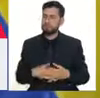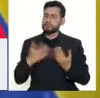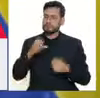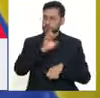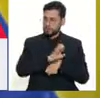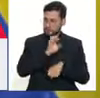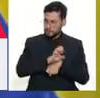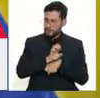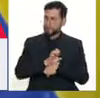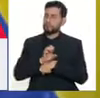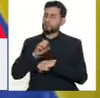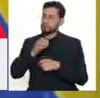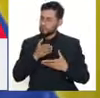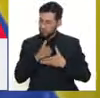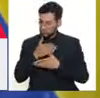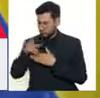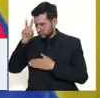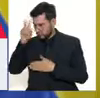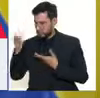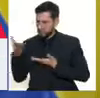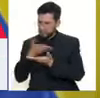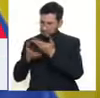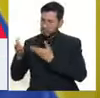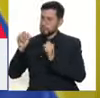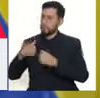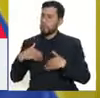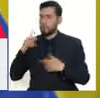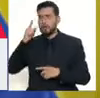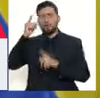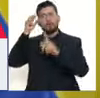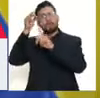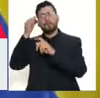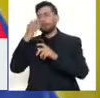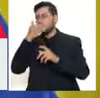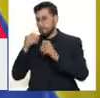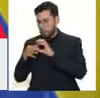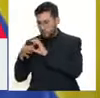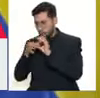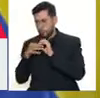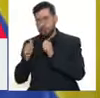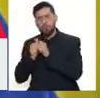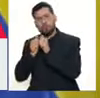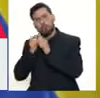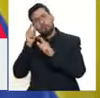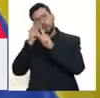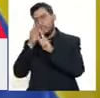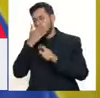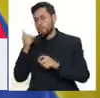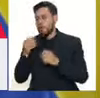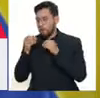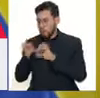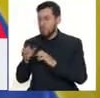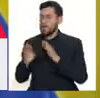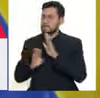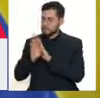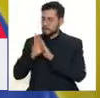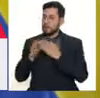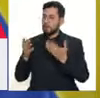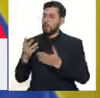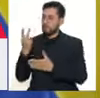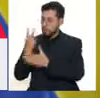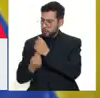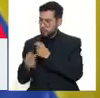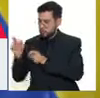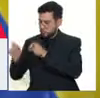el Ecuador para construir un futuro común con mejores oportunidades y más desarrollo para